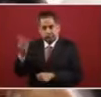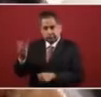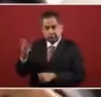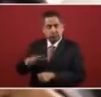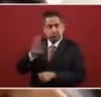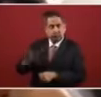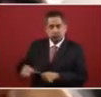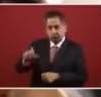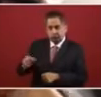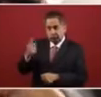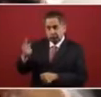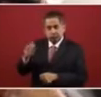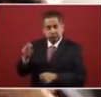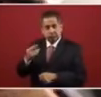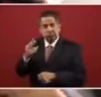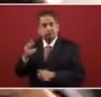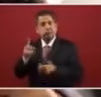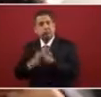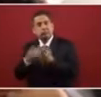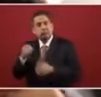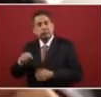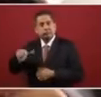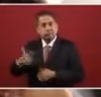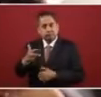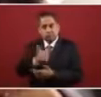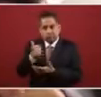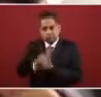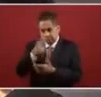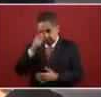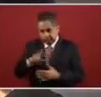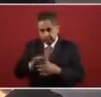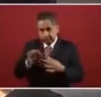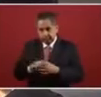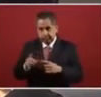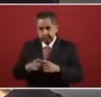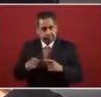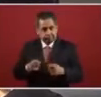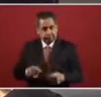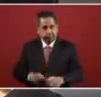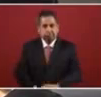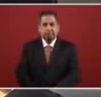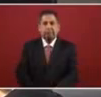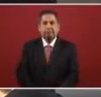22 de febrero de 1913 en la Ciudad de México.